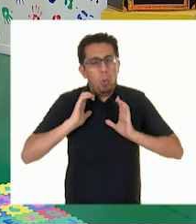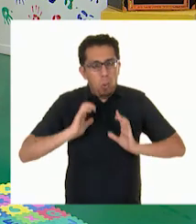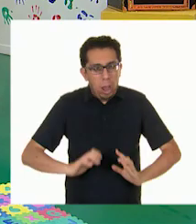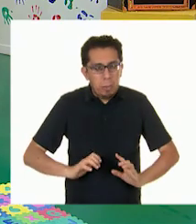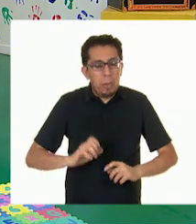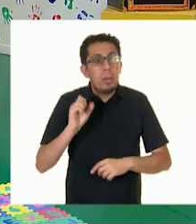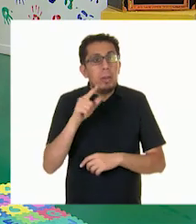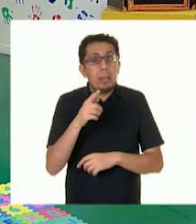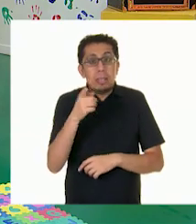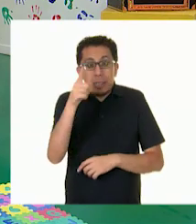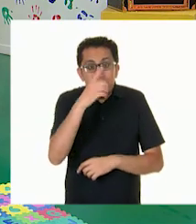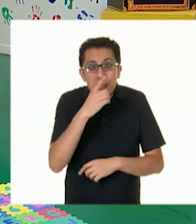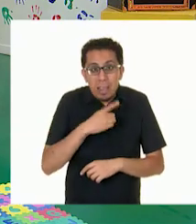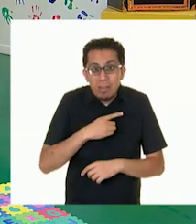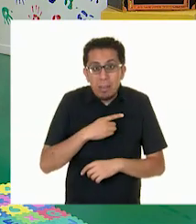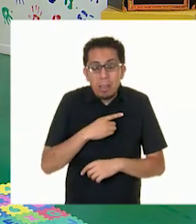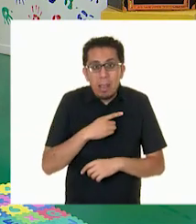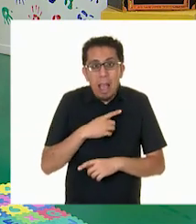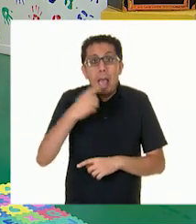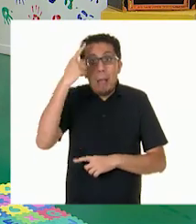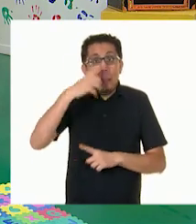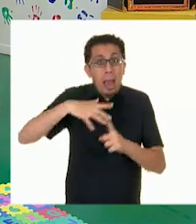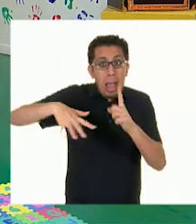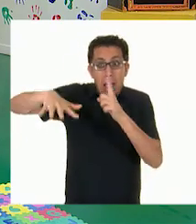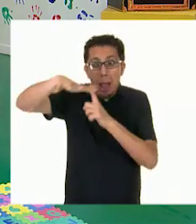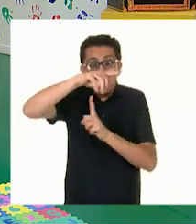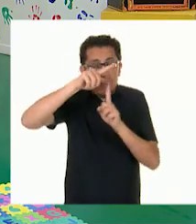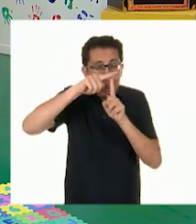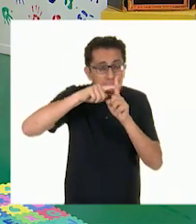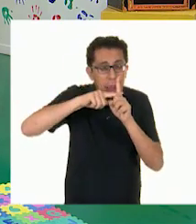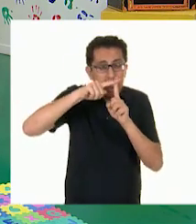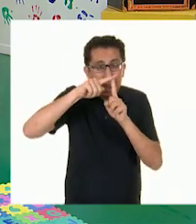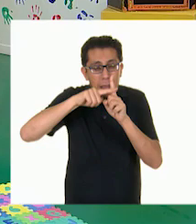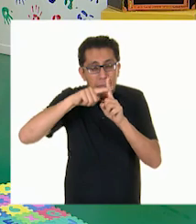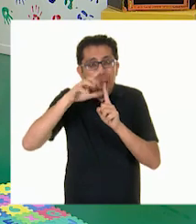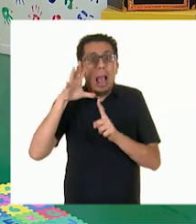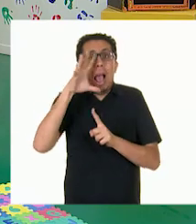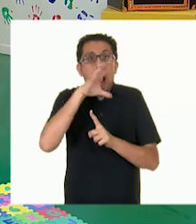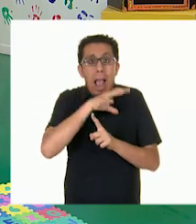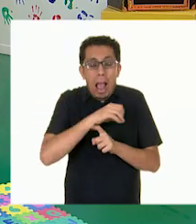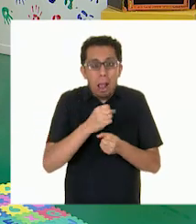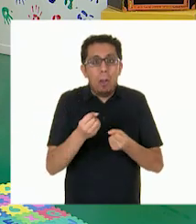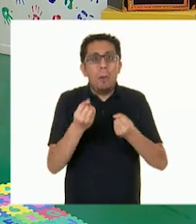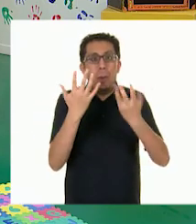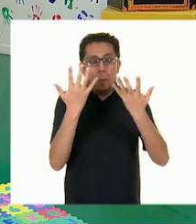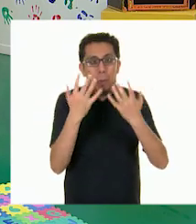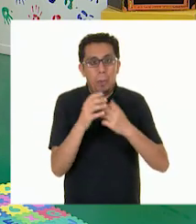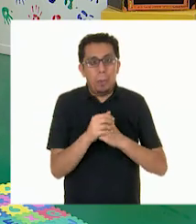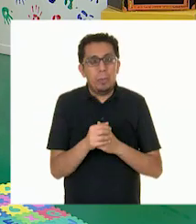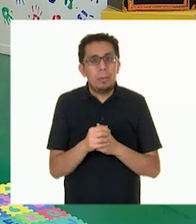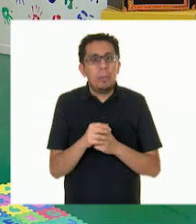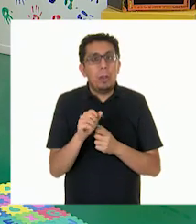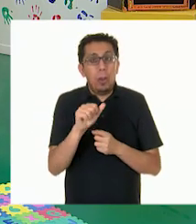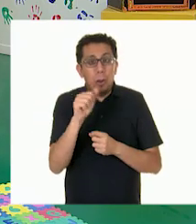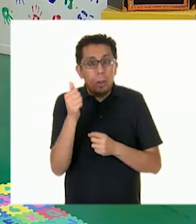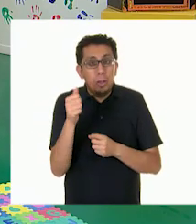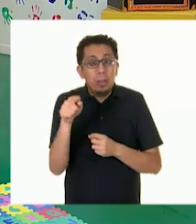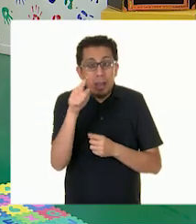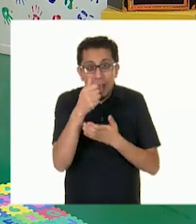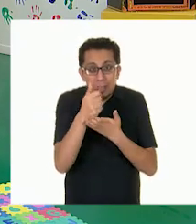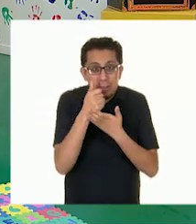¿verdad? cuerpo. Ambiente, sí, tienes razón. La temperatura del ambiente. 2.